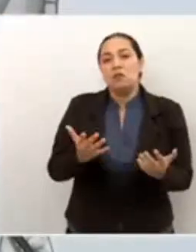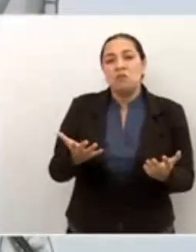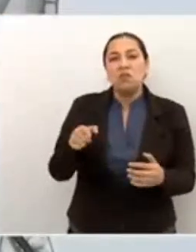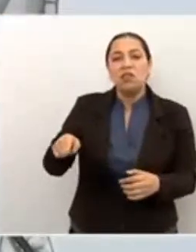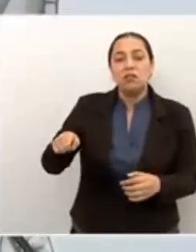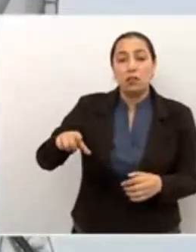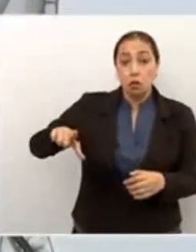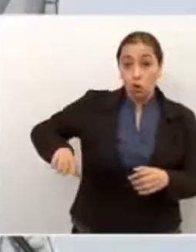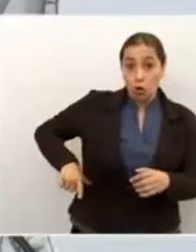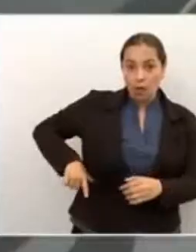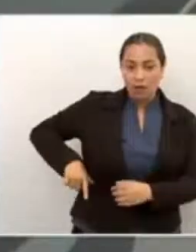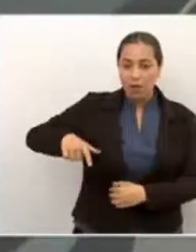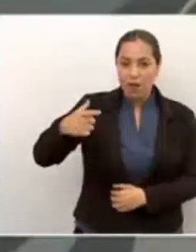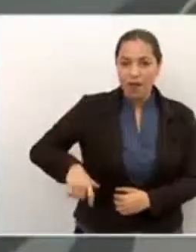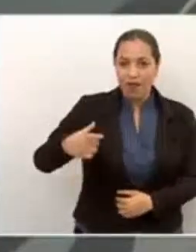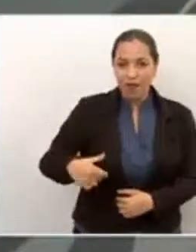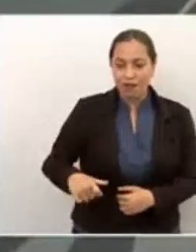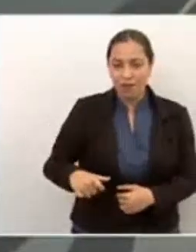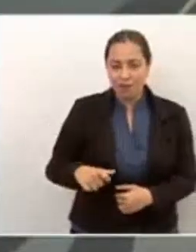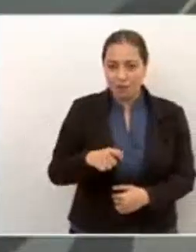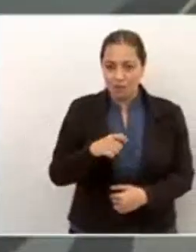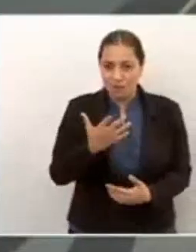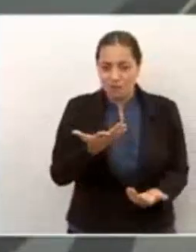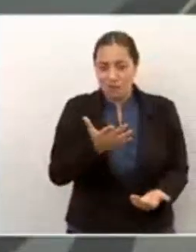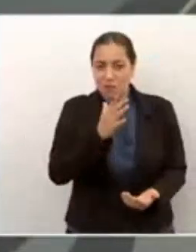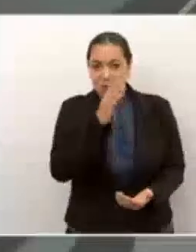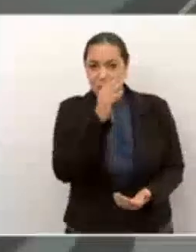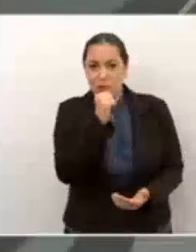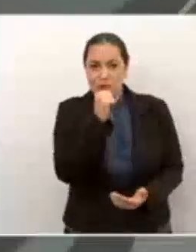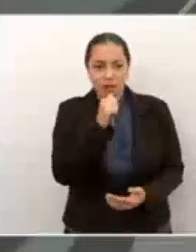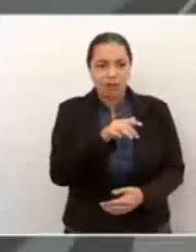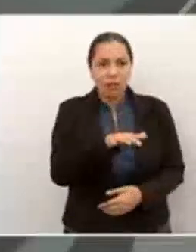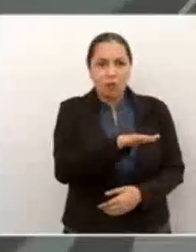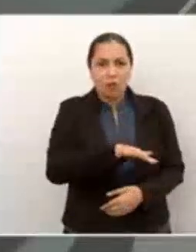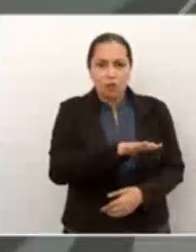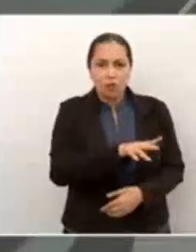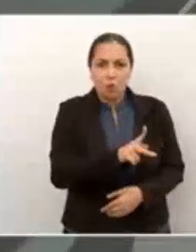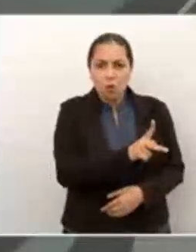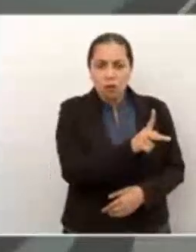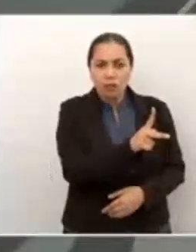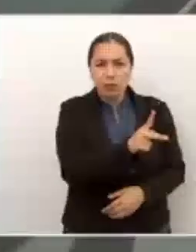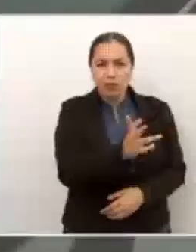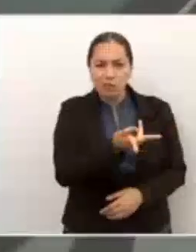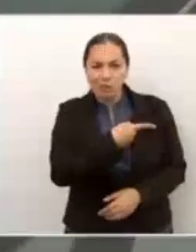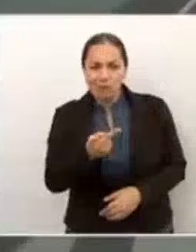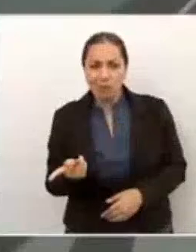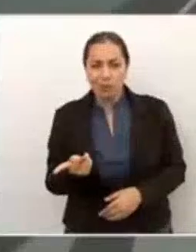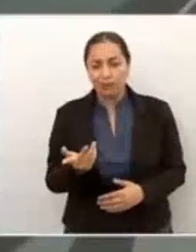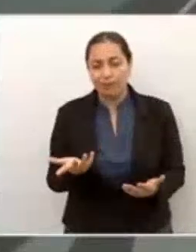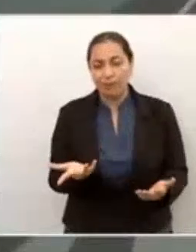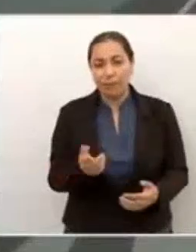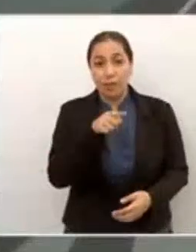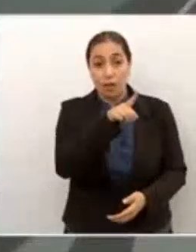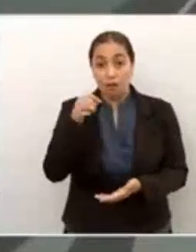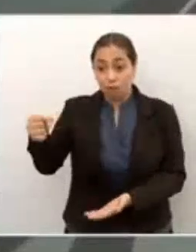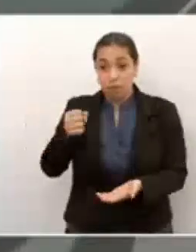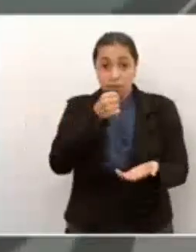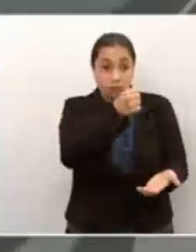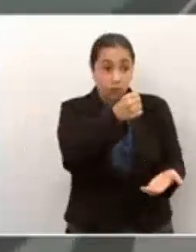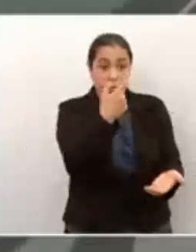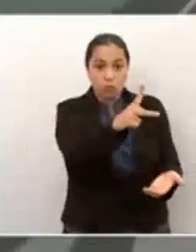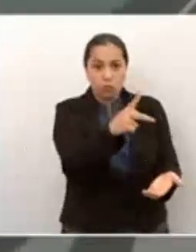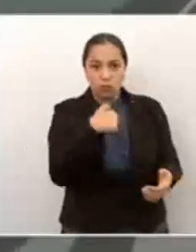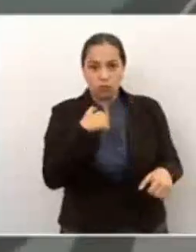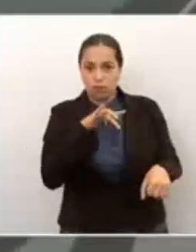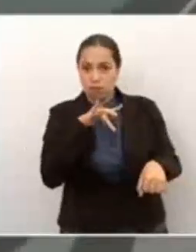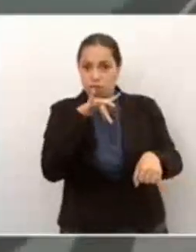rico con pueblo pobre. Los recursos del pueblo son sagrados. Los